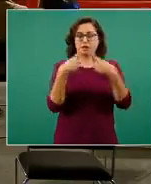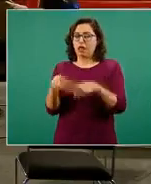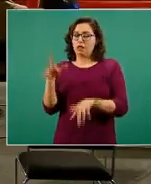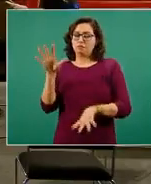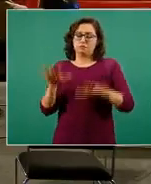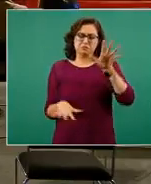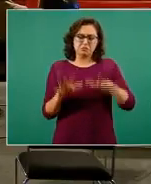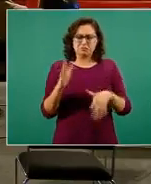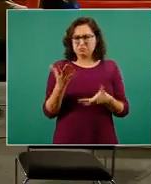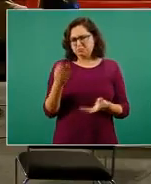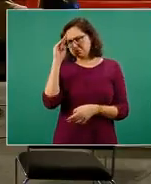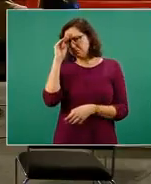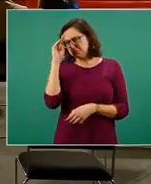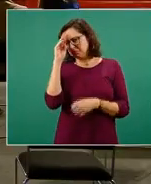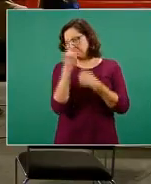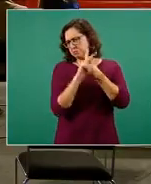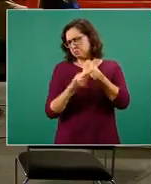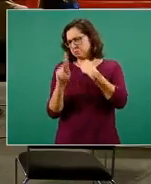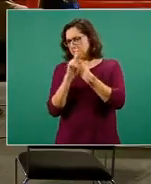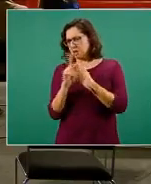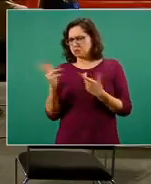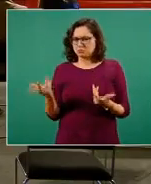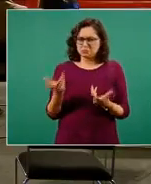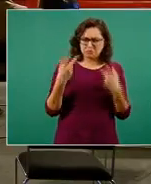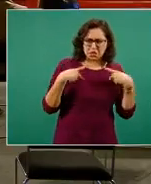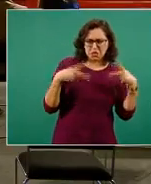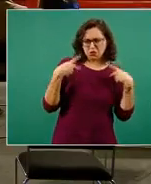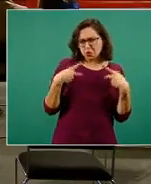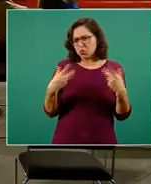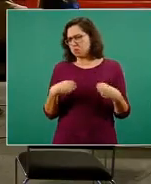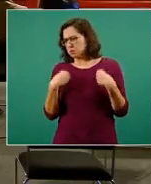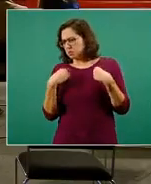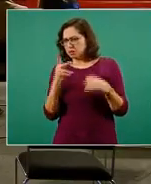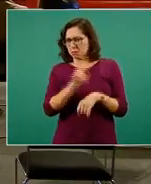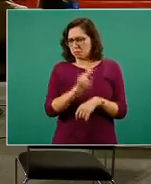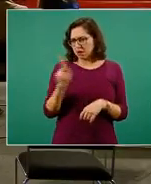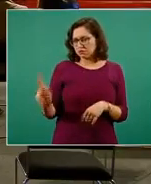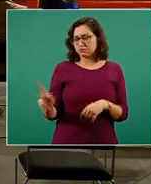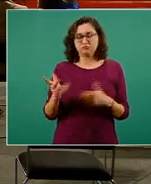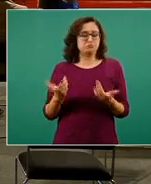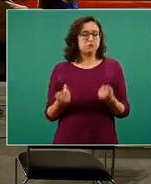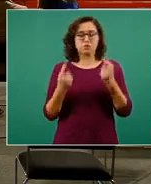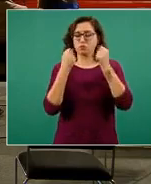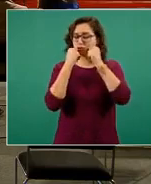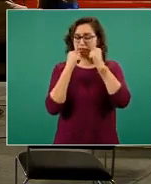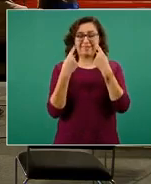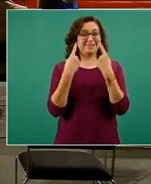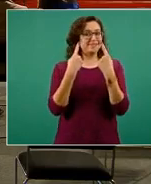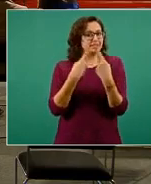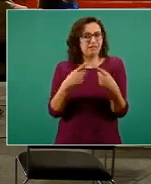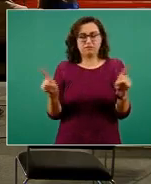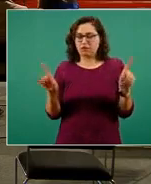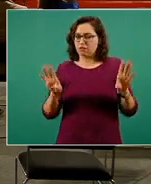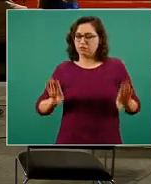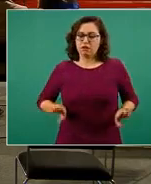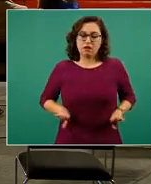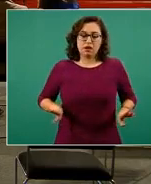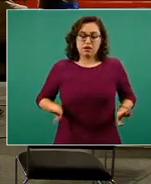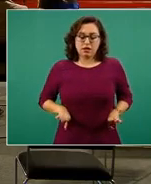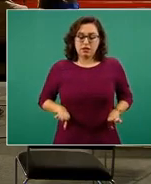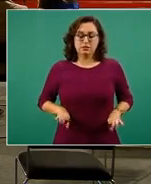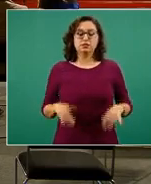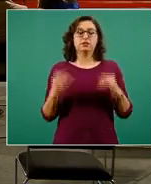en ingresos, en movilidad, en estilos de vida, etcétera. Lo mismo está ocurriendo desde finales de